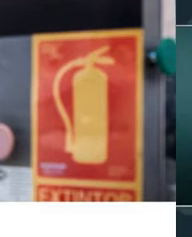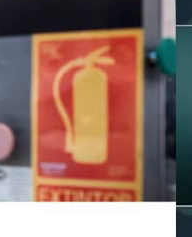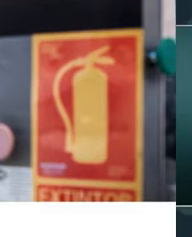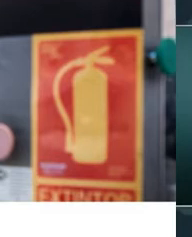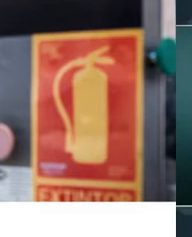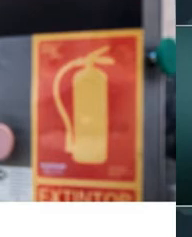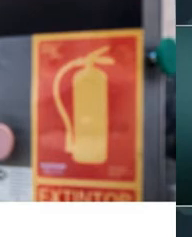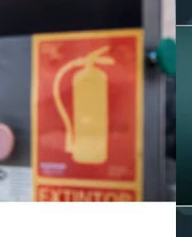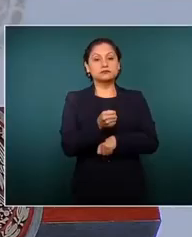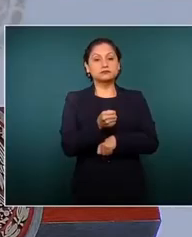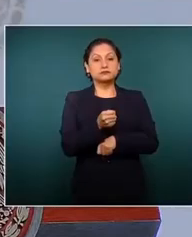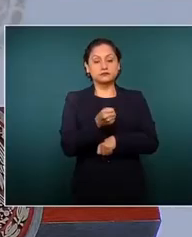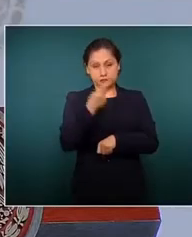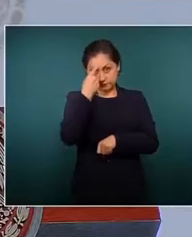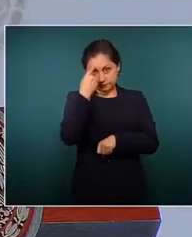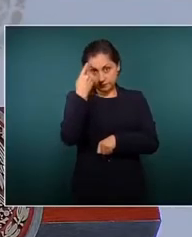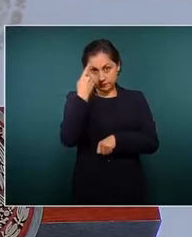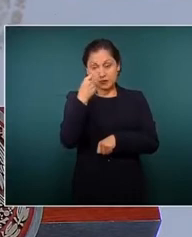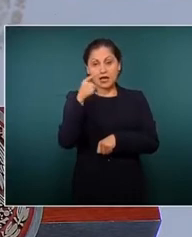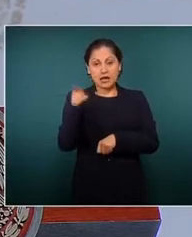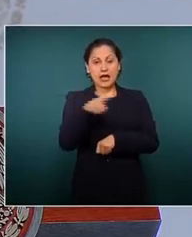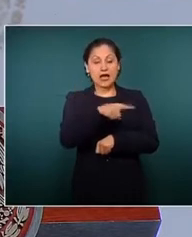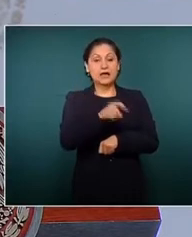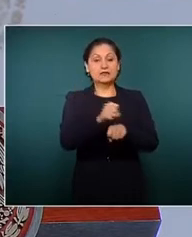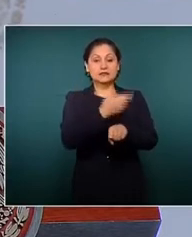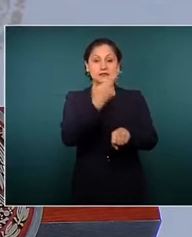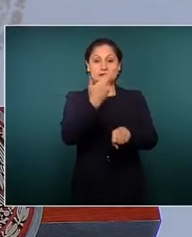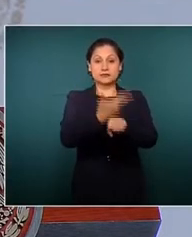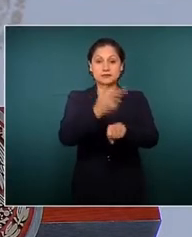secretaria de Energía.